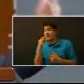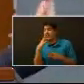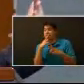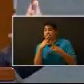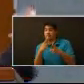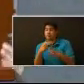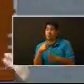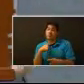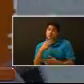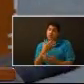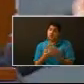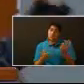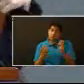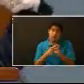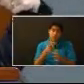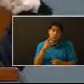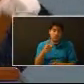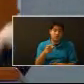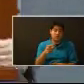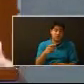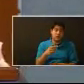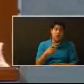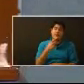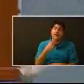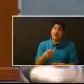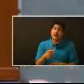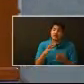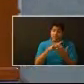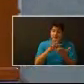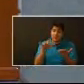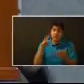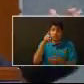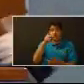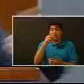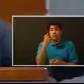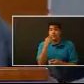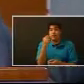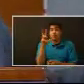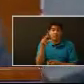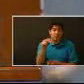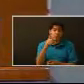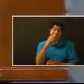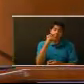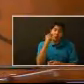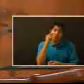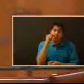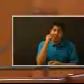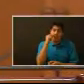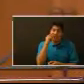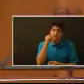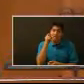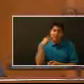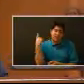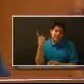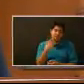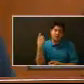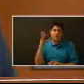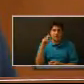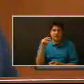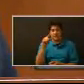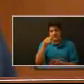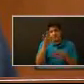si yo voy contigo, van a decir que la gloria fue de una mujer, no de un hombre, y todo lo que habla ahí en